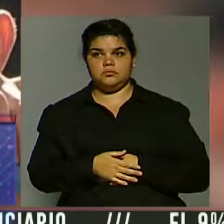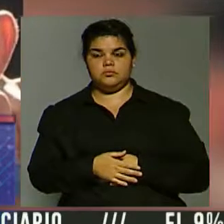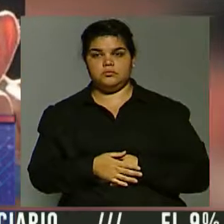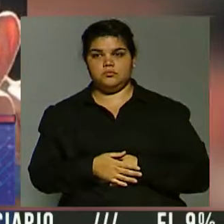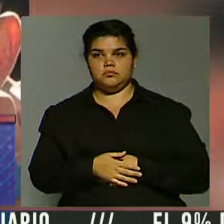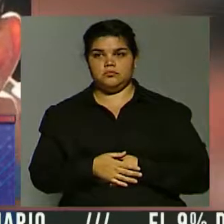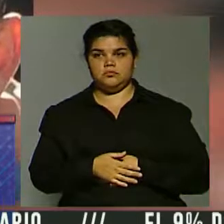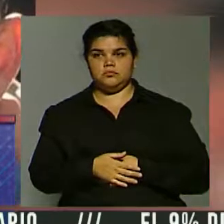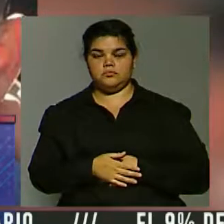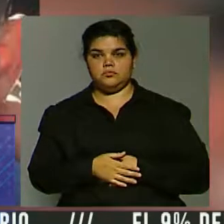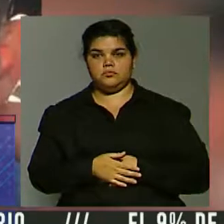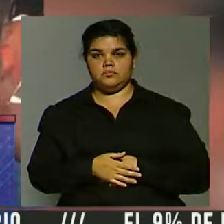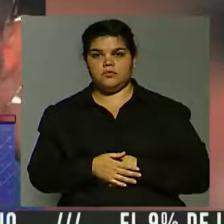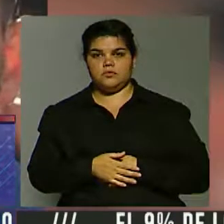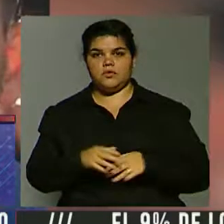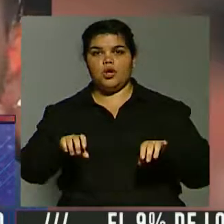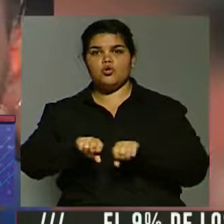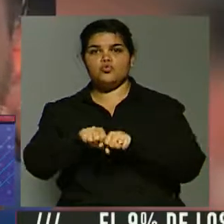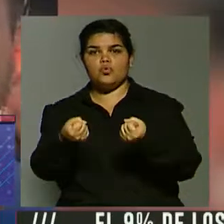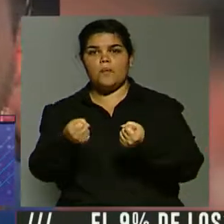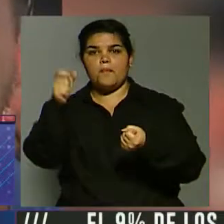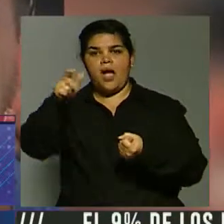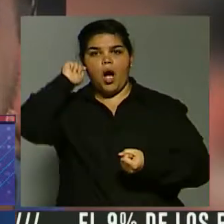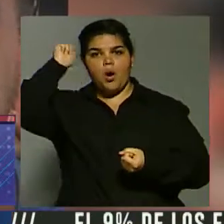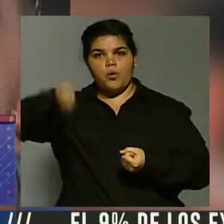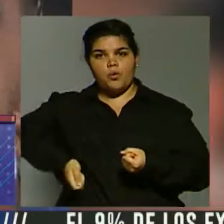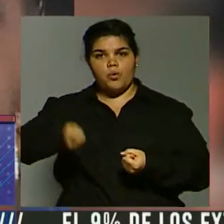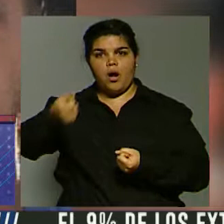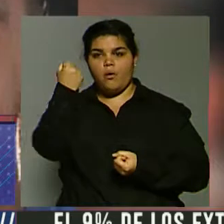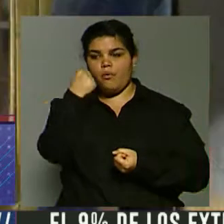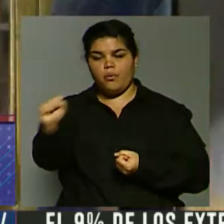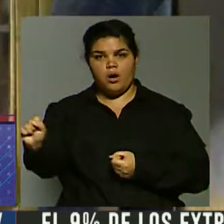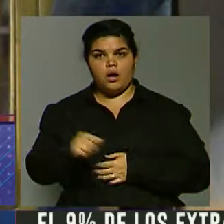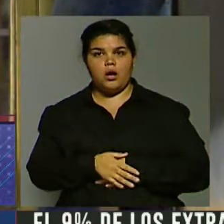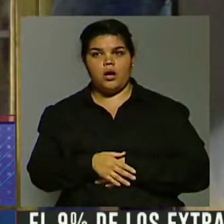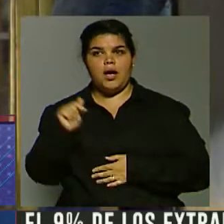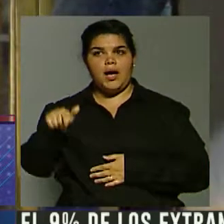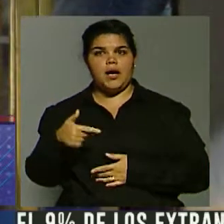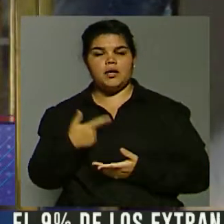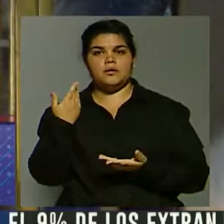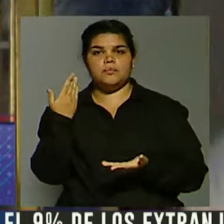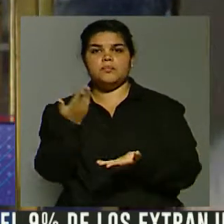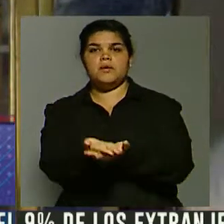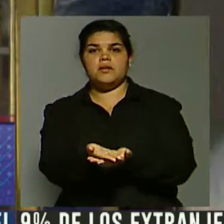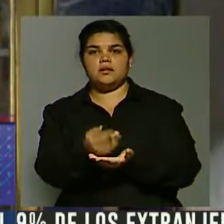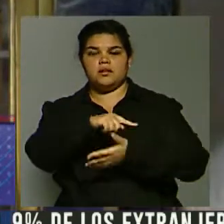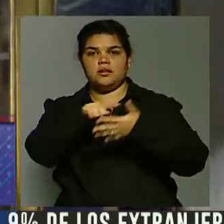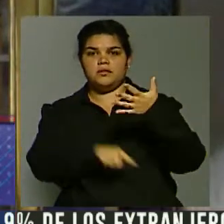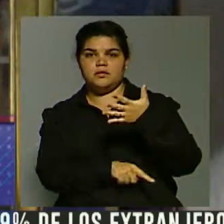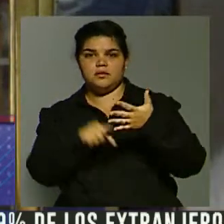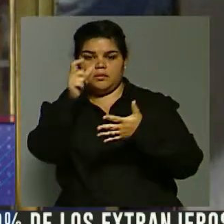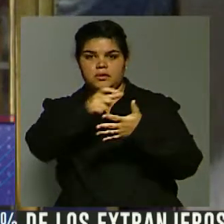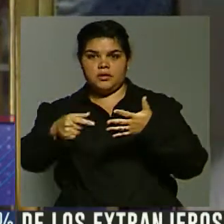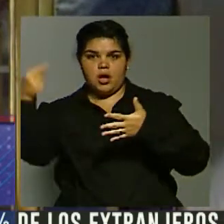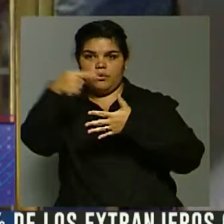Caso Rugbier, suspendieron la audiencia porque faltó un juez. En la entrevista se iba a tratar el pedido de sobreseimiento para los 5 deportistas acusados de